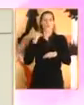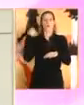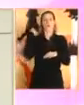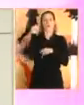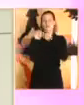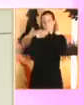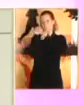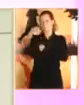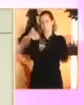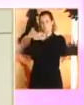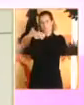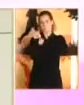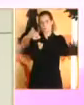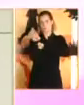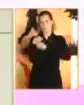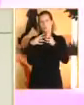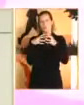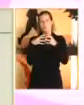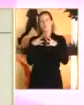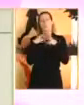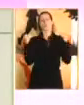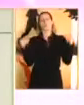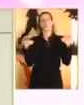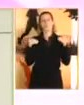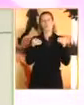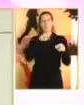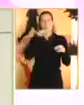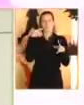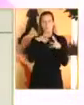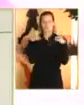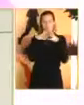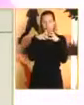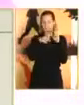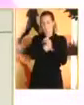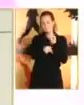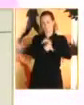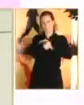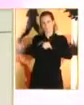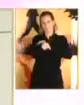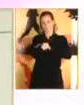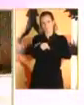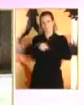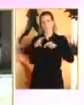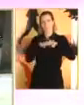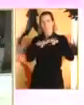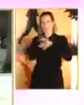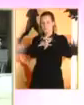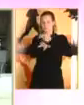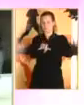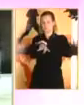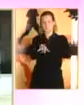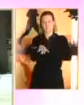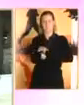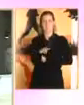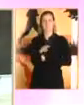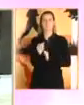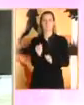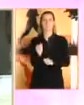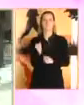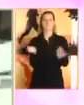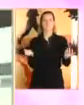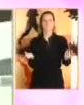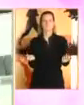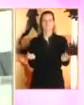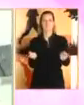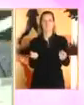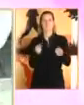está muy contracturada, pues ahí podemos ponernos unas gasitas impregnadas en esta infusión para que nos relaje también. Uh-huh. El esquema, me encanta. He